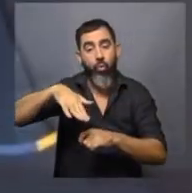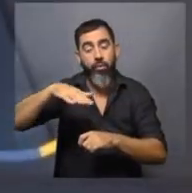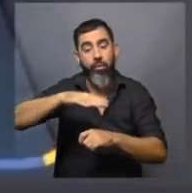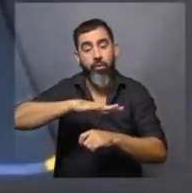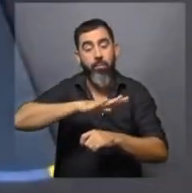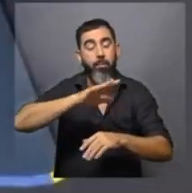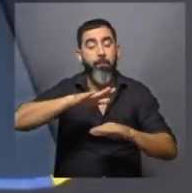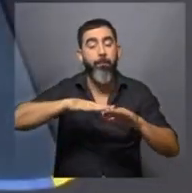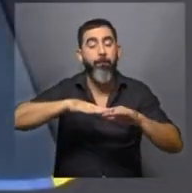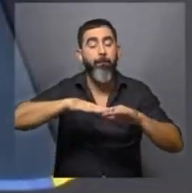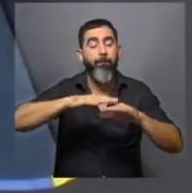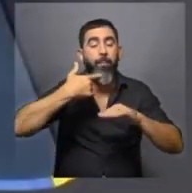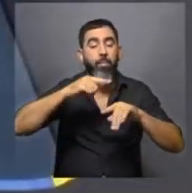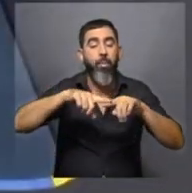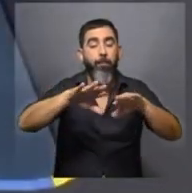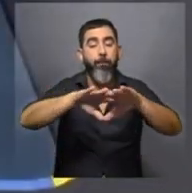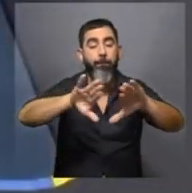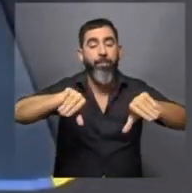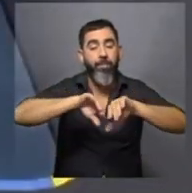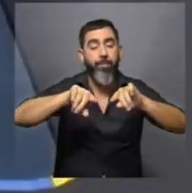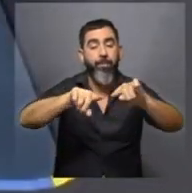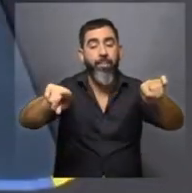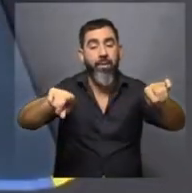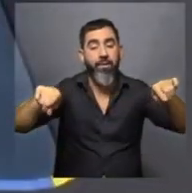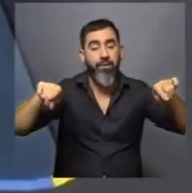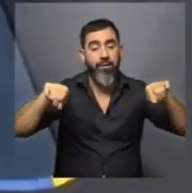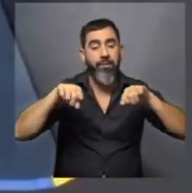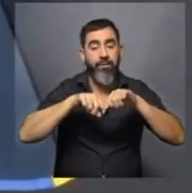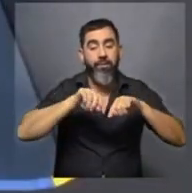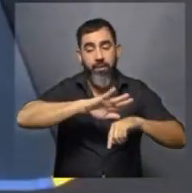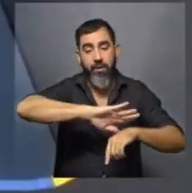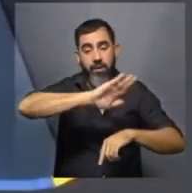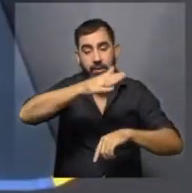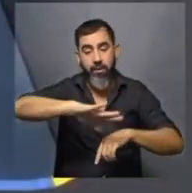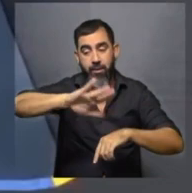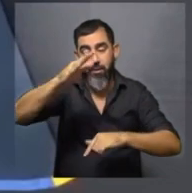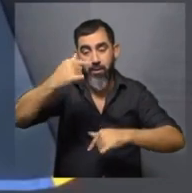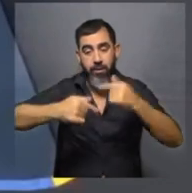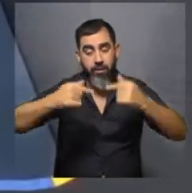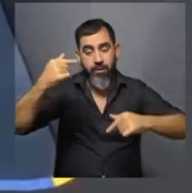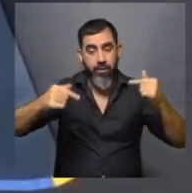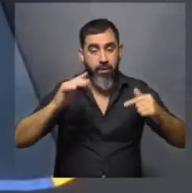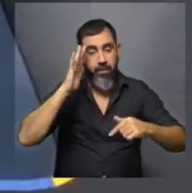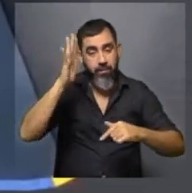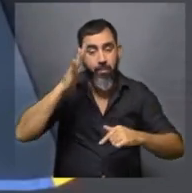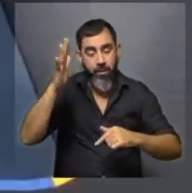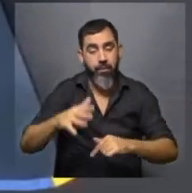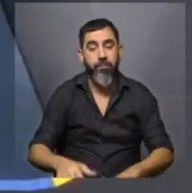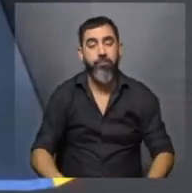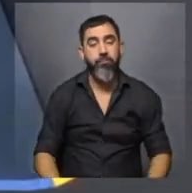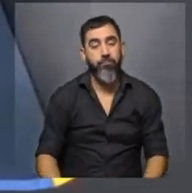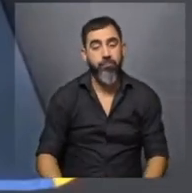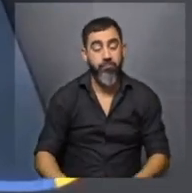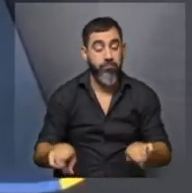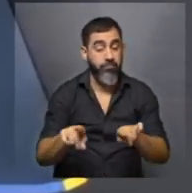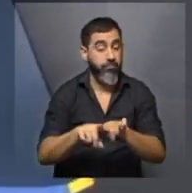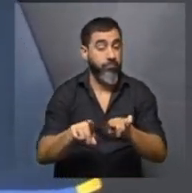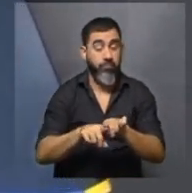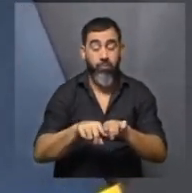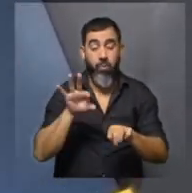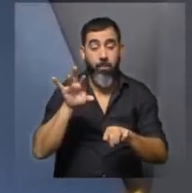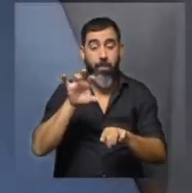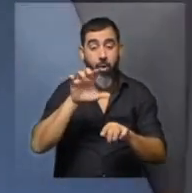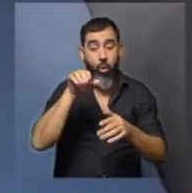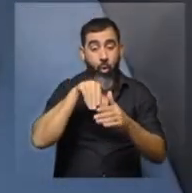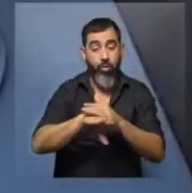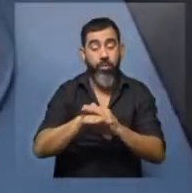superficie de una piscina, ¿verdad? Entonces va a haber crestas y valles en esas ondas que están en la piscina. Lo mismo pasa dentro del microondas. Dentro del